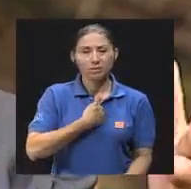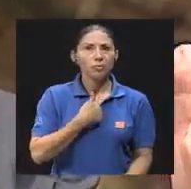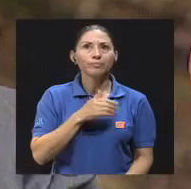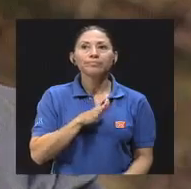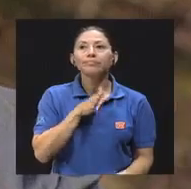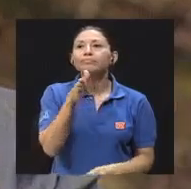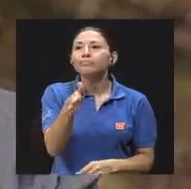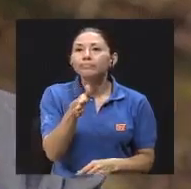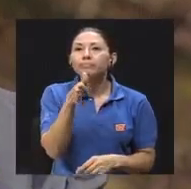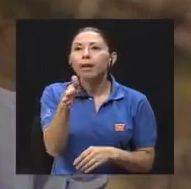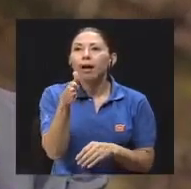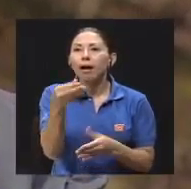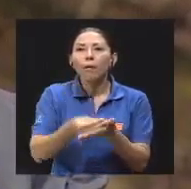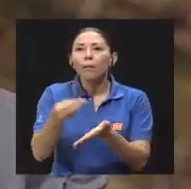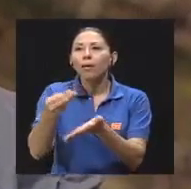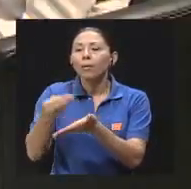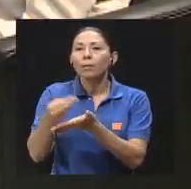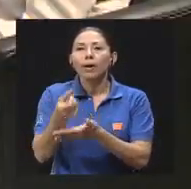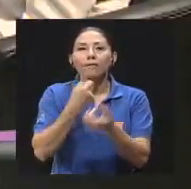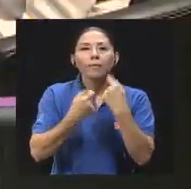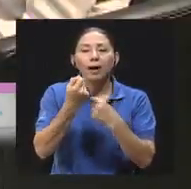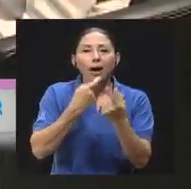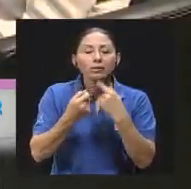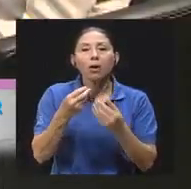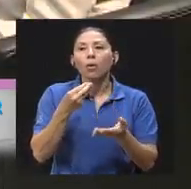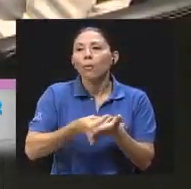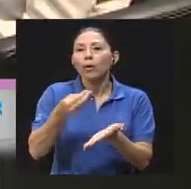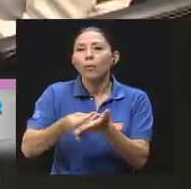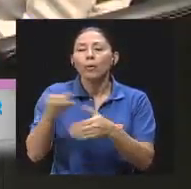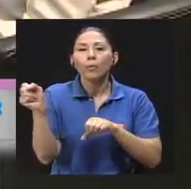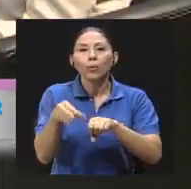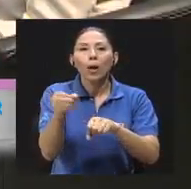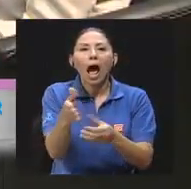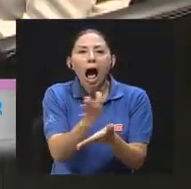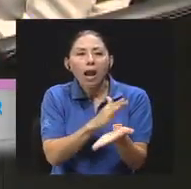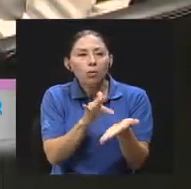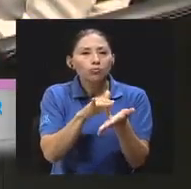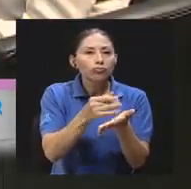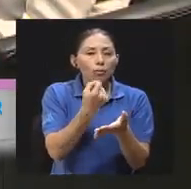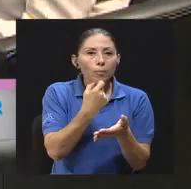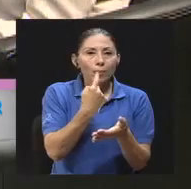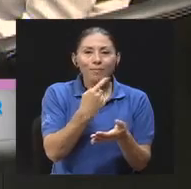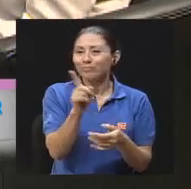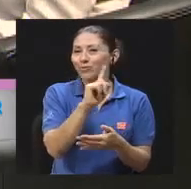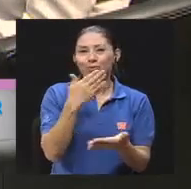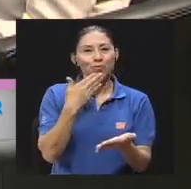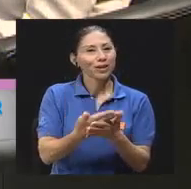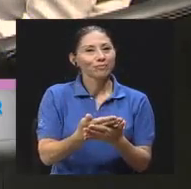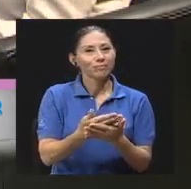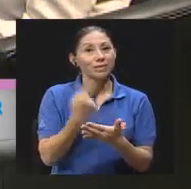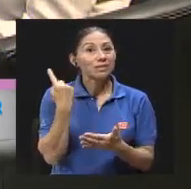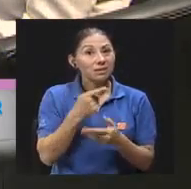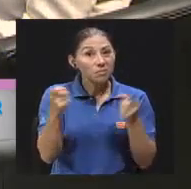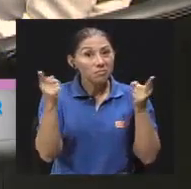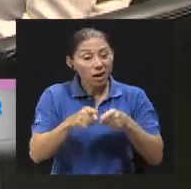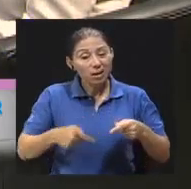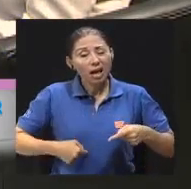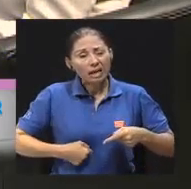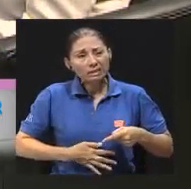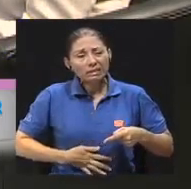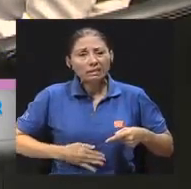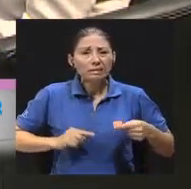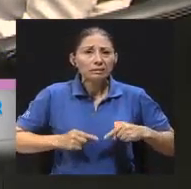recurriendo a la automedicación si el problema es crónico. Si es un problema crónico, hay